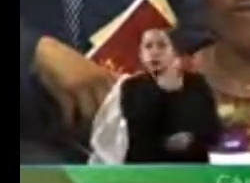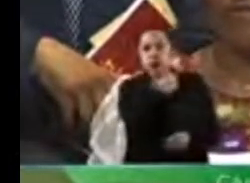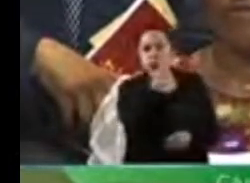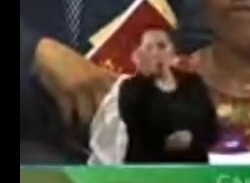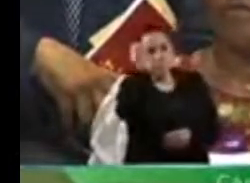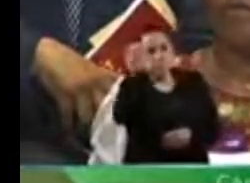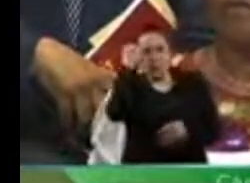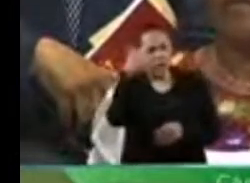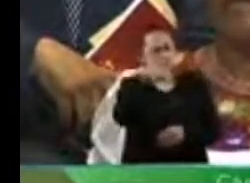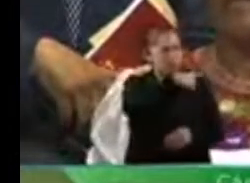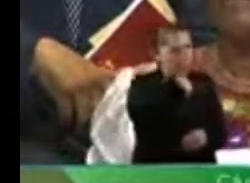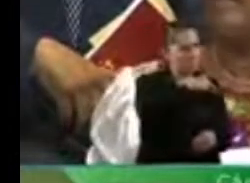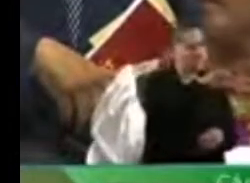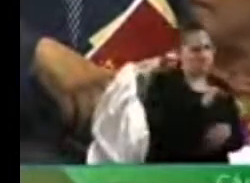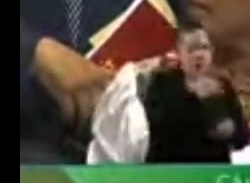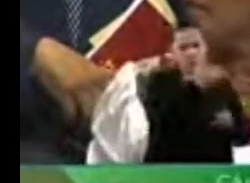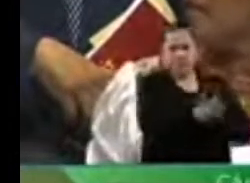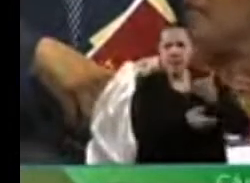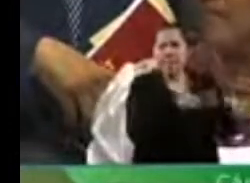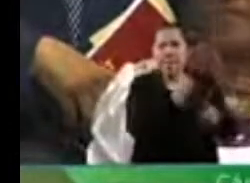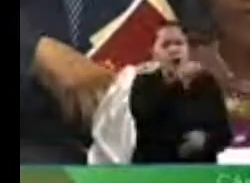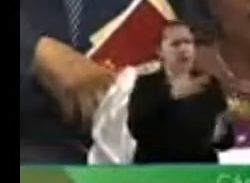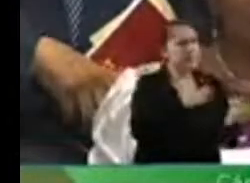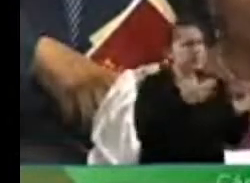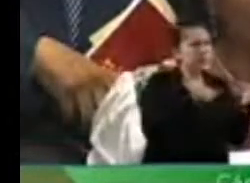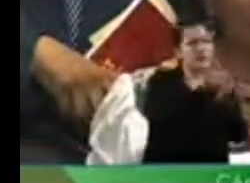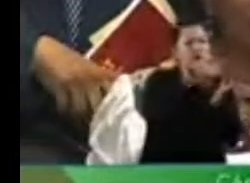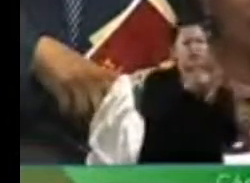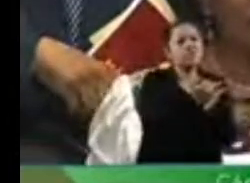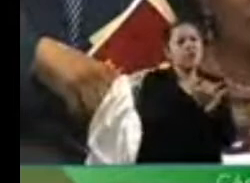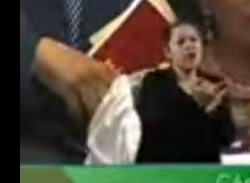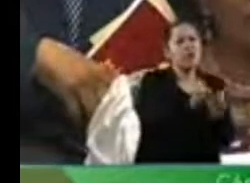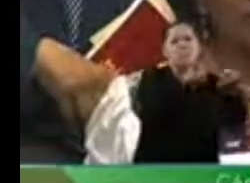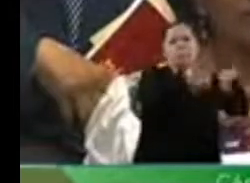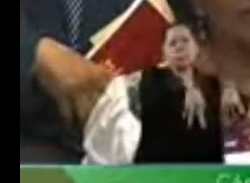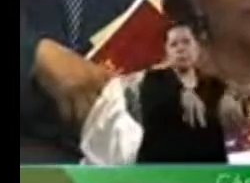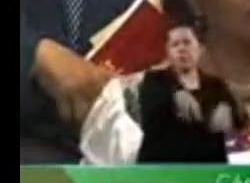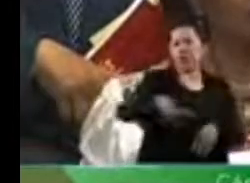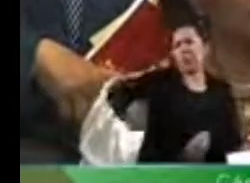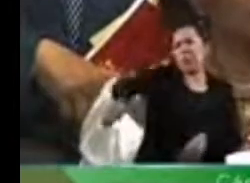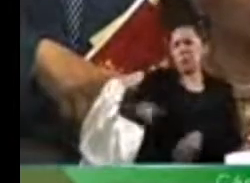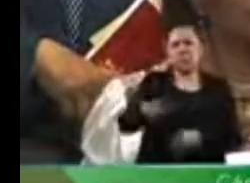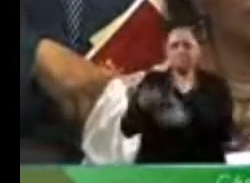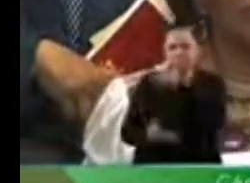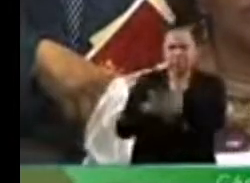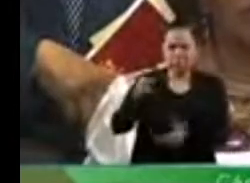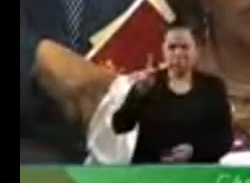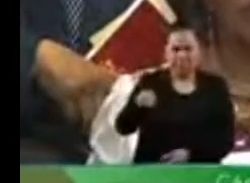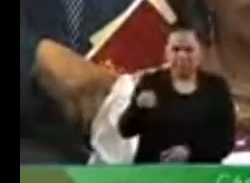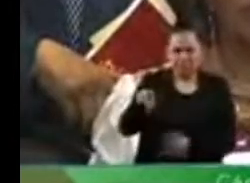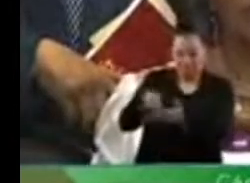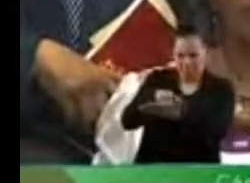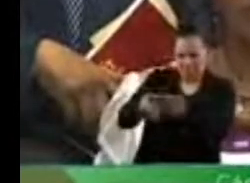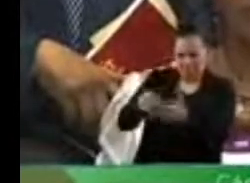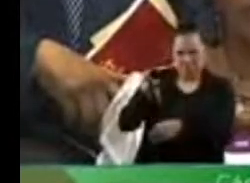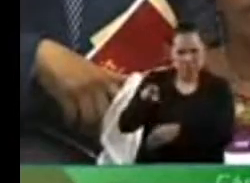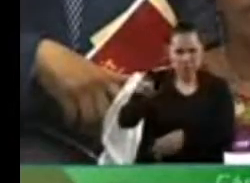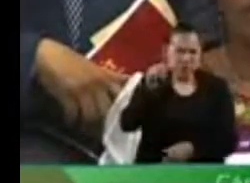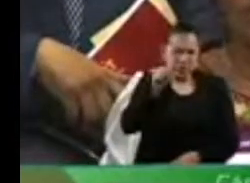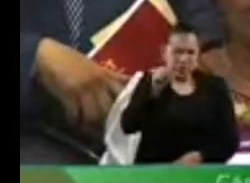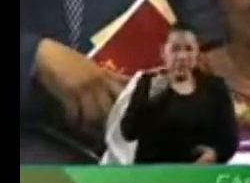Y que el PRD, que votó, que fueron nuestros compañeros, que votó en contra de la reforma hecha